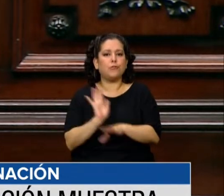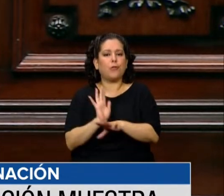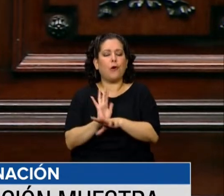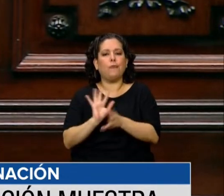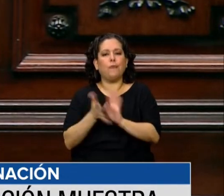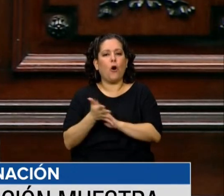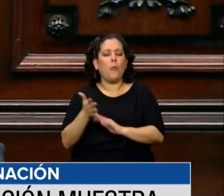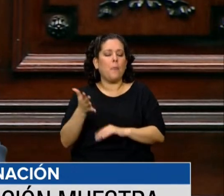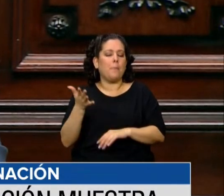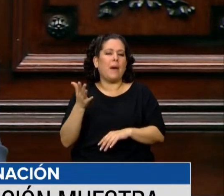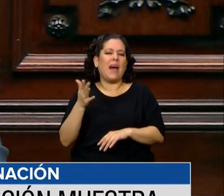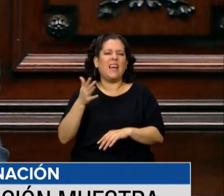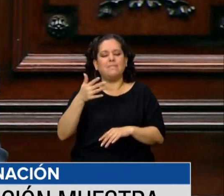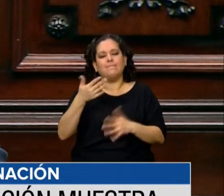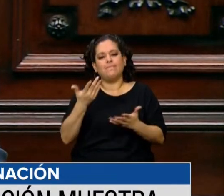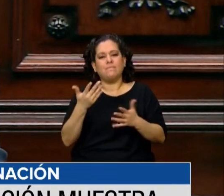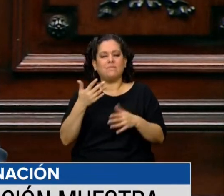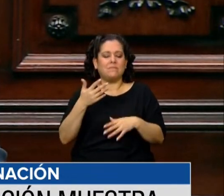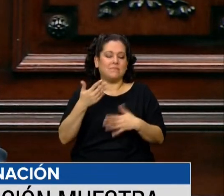Los créditos stand-by